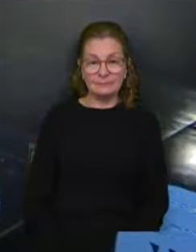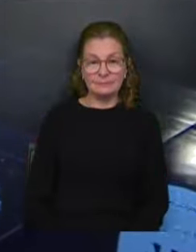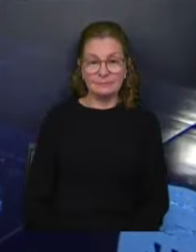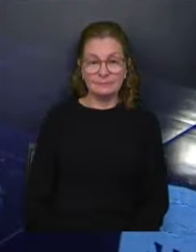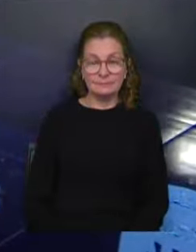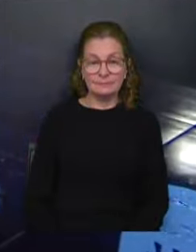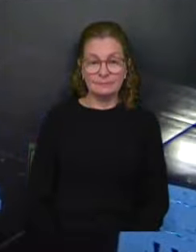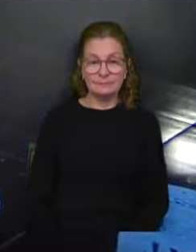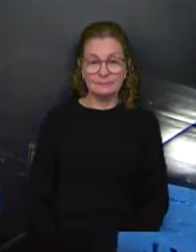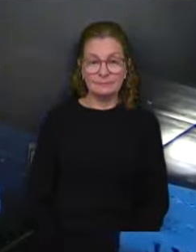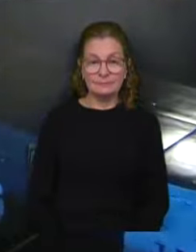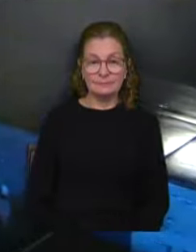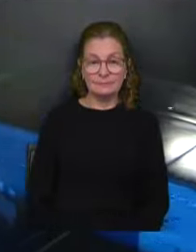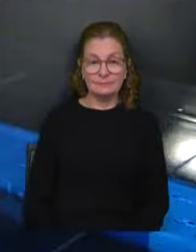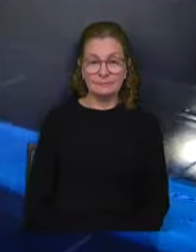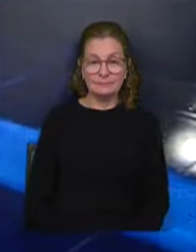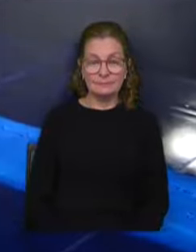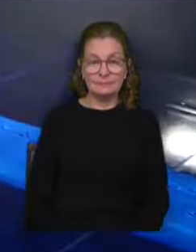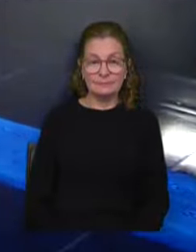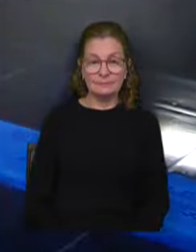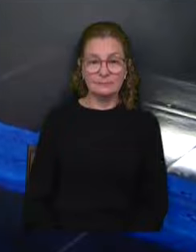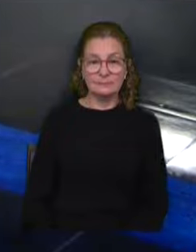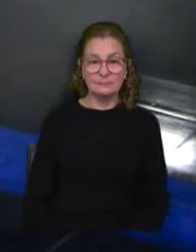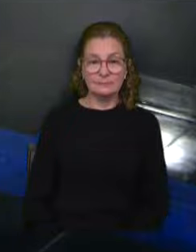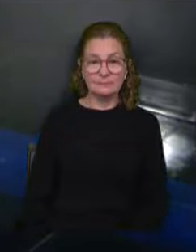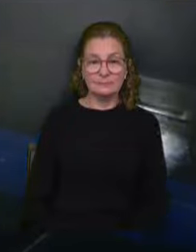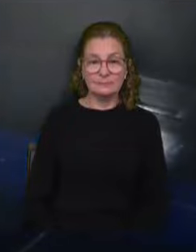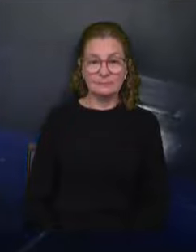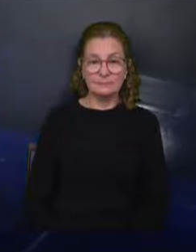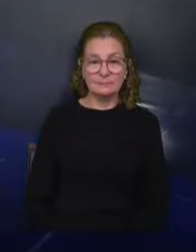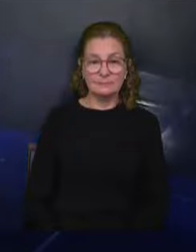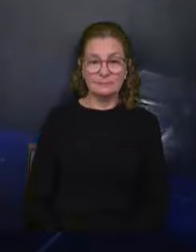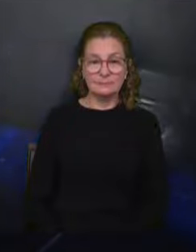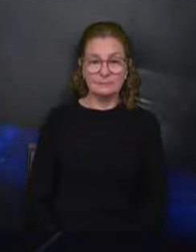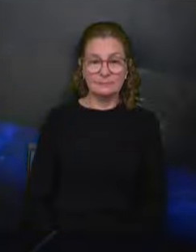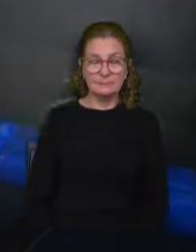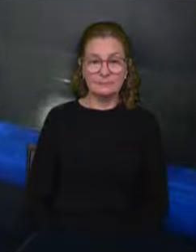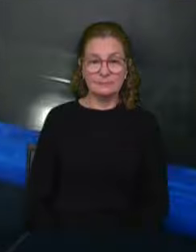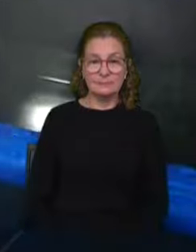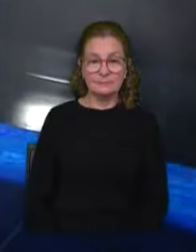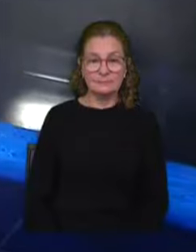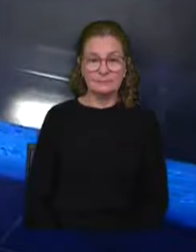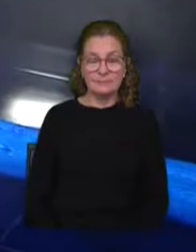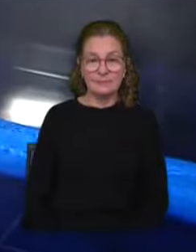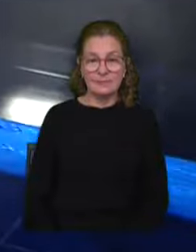Creo que me ilusioné. No pude y mal viajé,